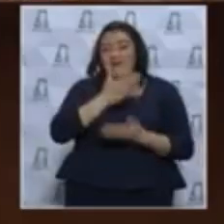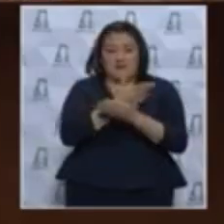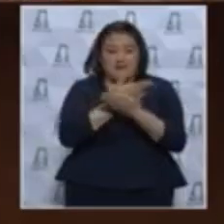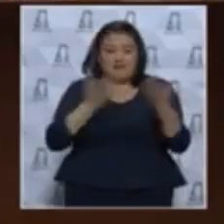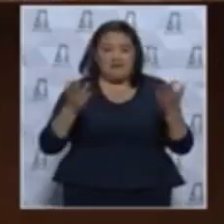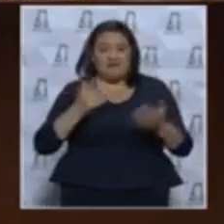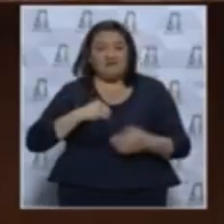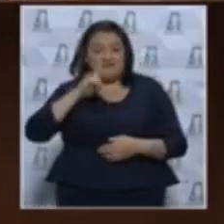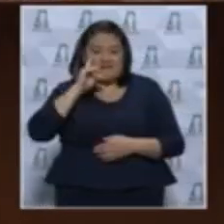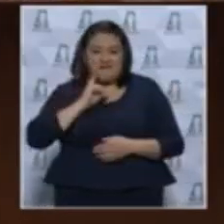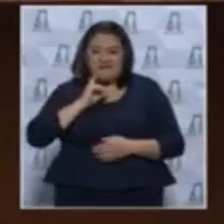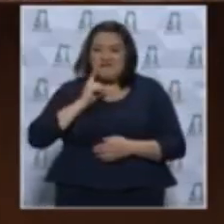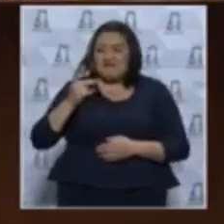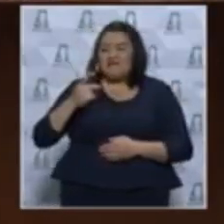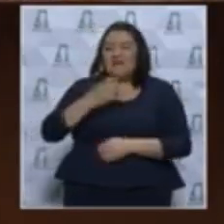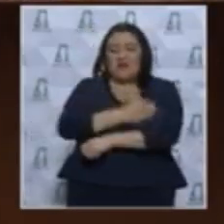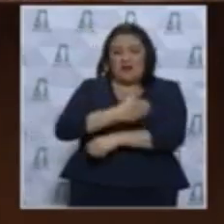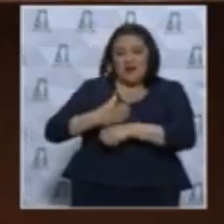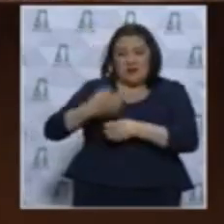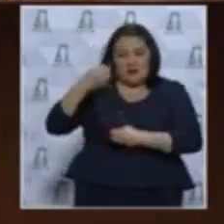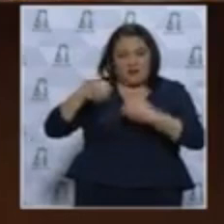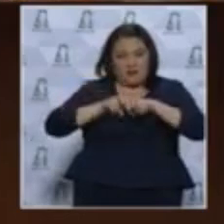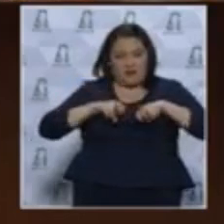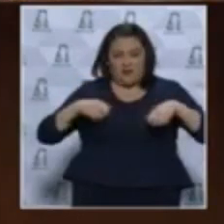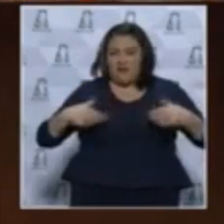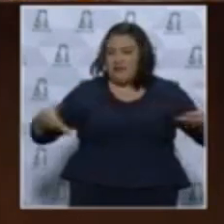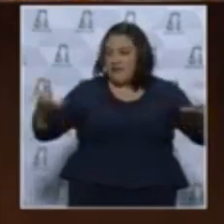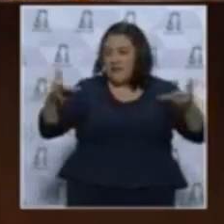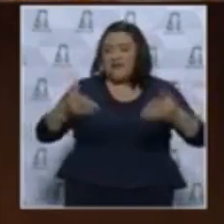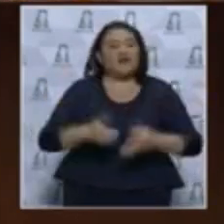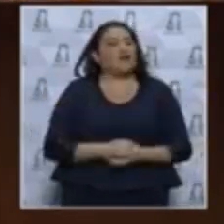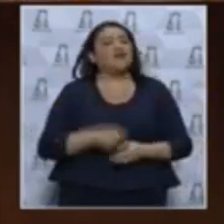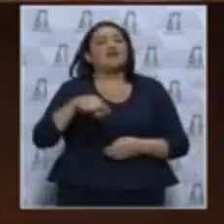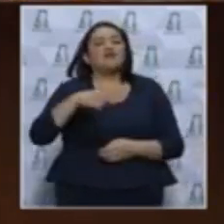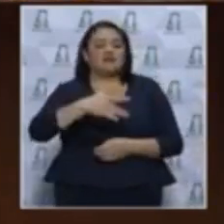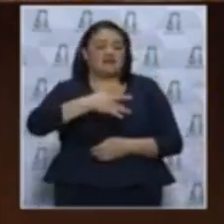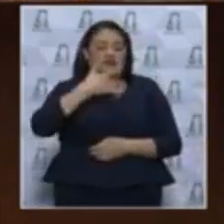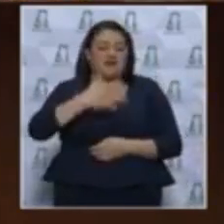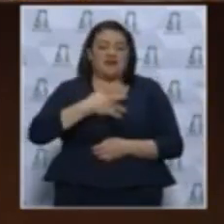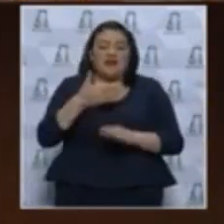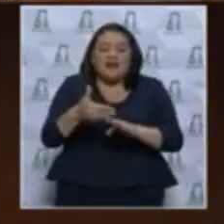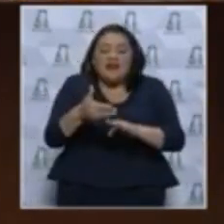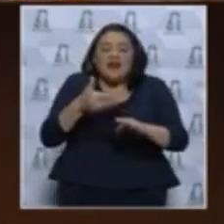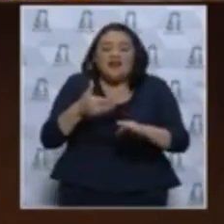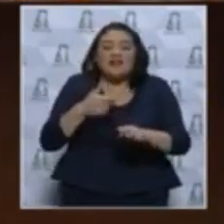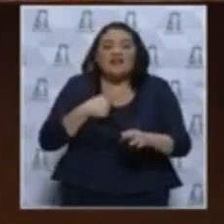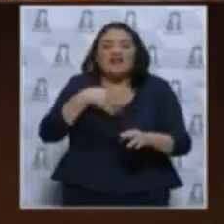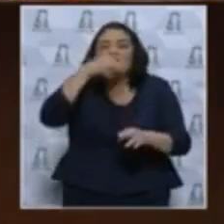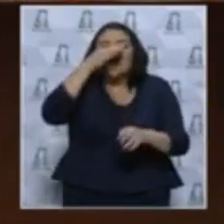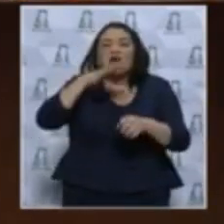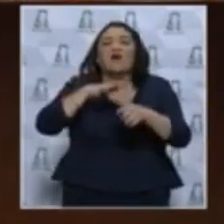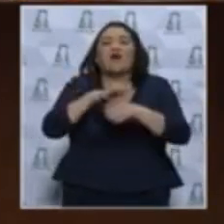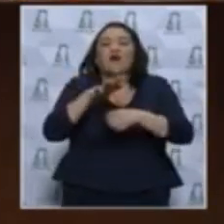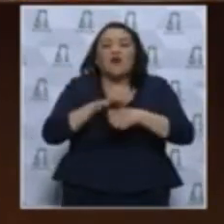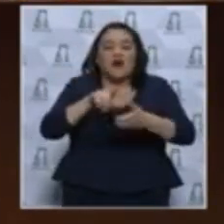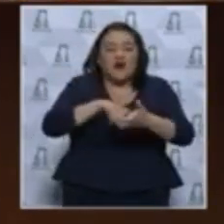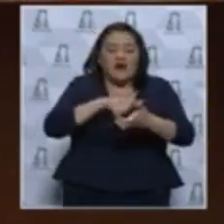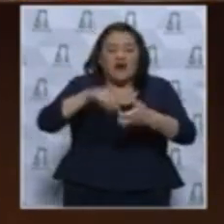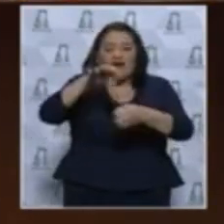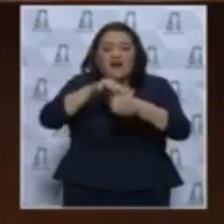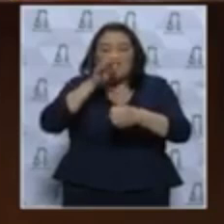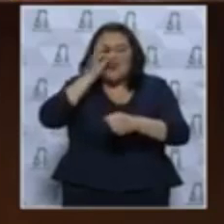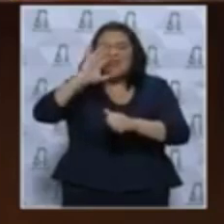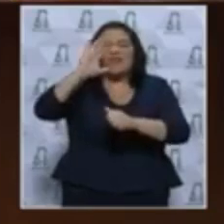la magistrada presidenta de la sala superior del tribunal electoral del poder judicial de la federación janine otálora mal así se